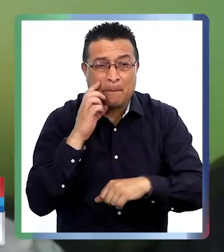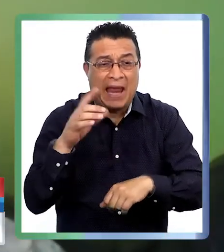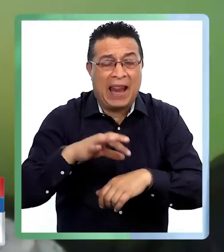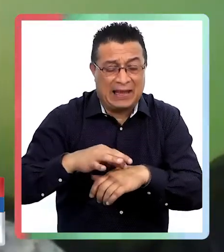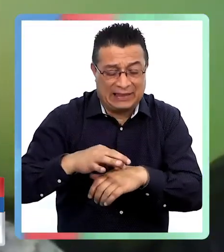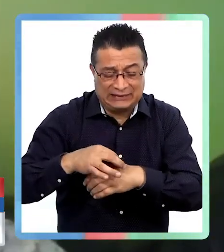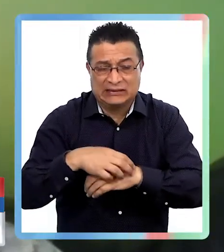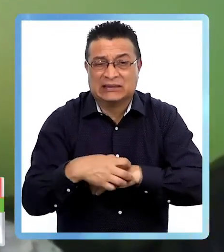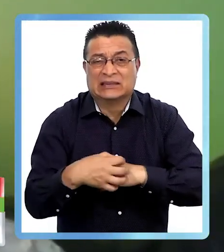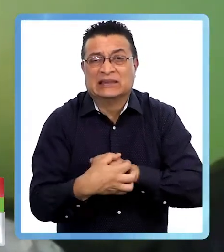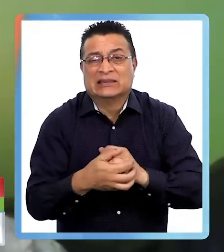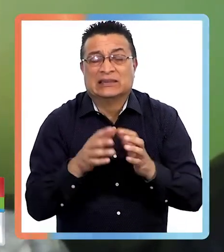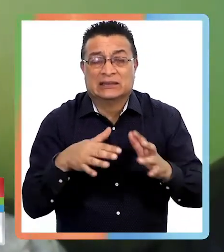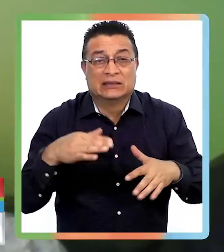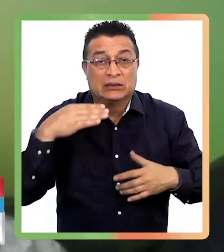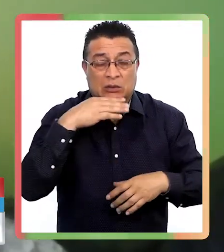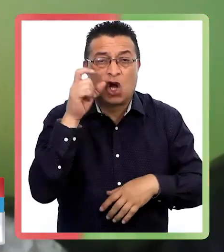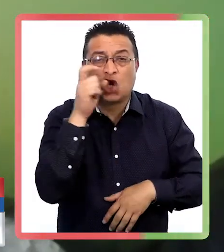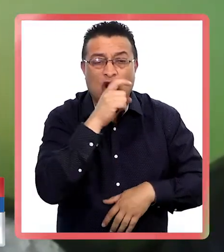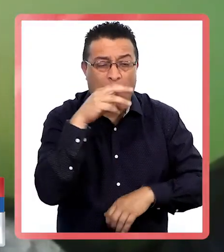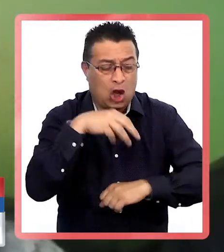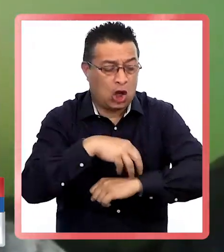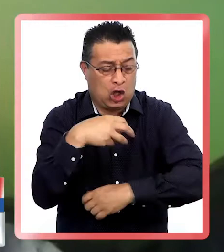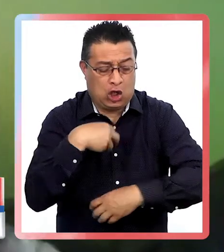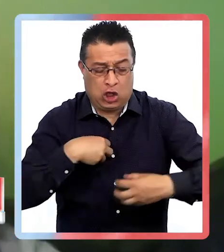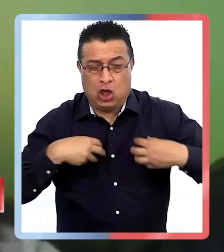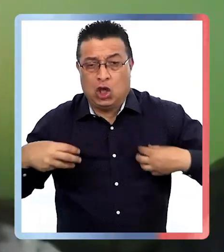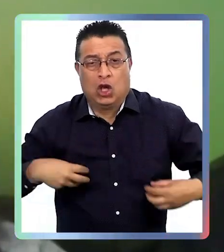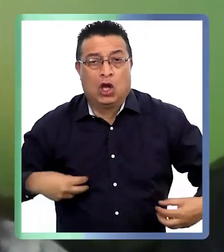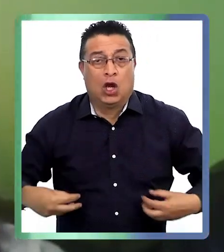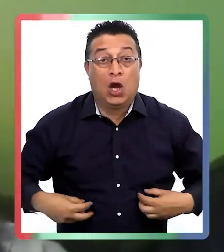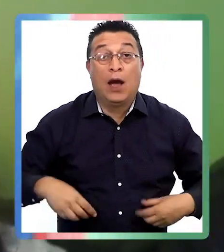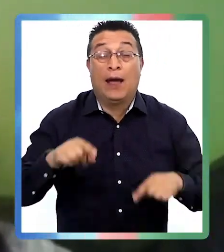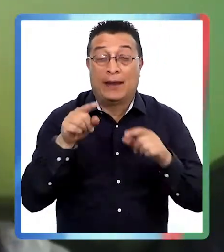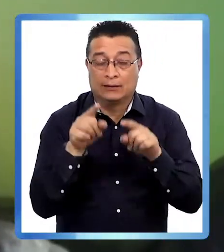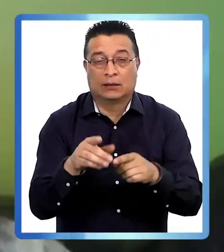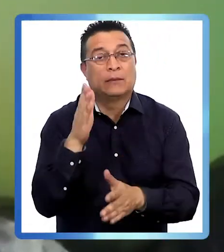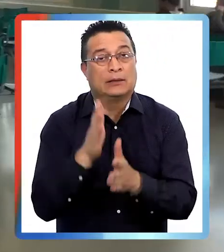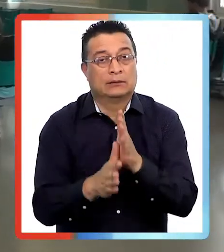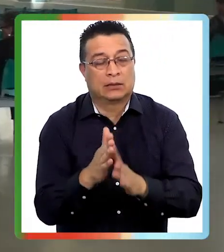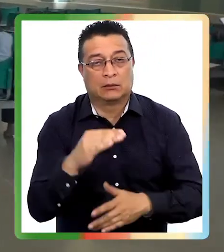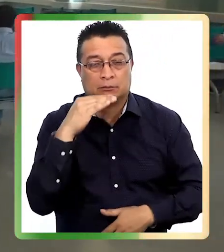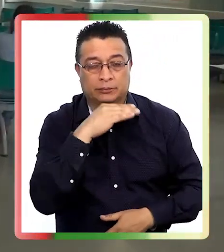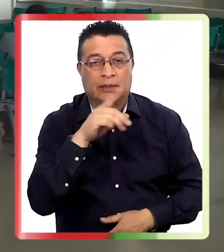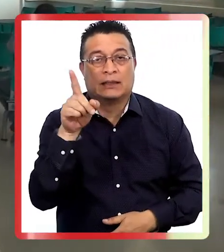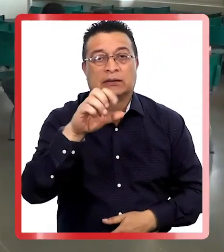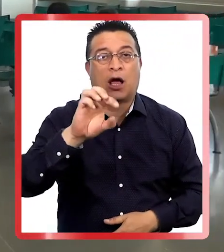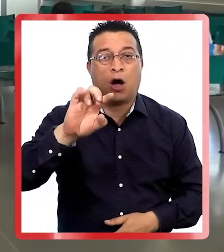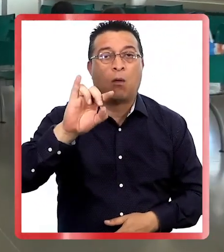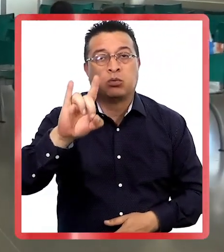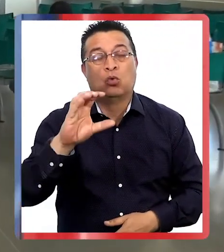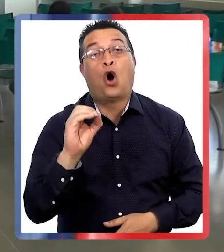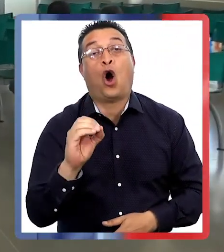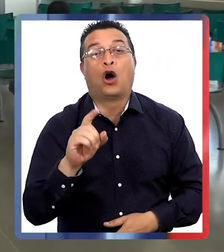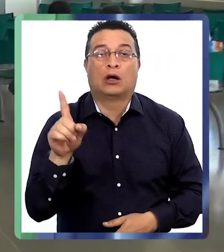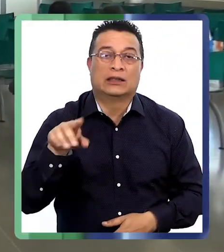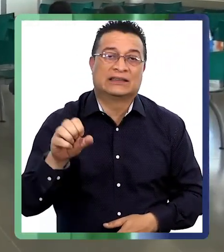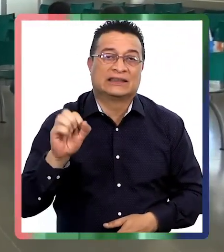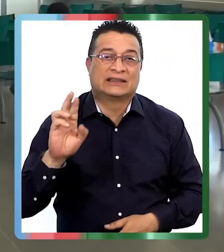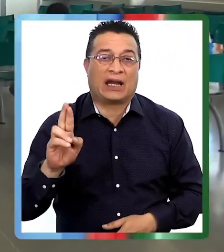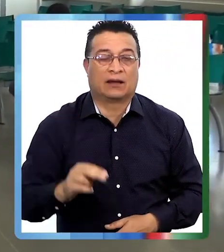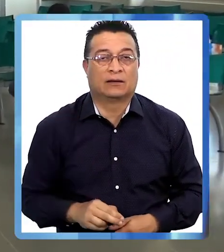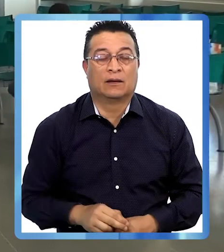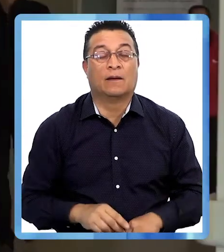piel empezó a tener como enrojecimiento en algunas partes de su cuerpo de vilar y rápidamente a sus aguas usar la